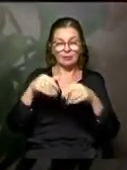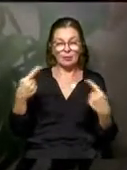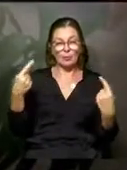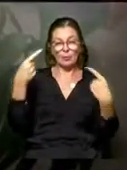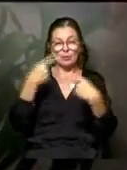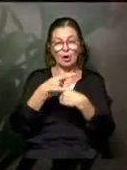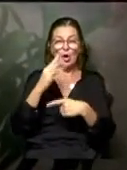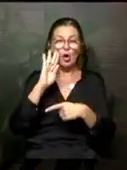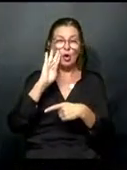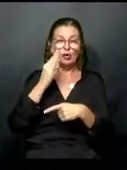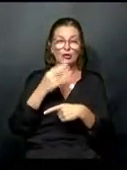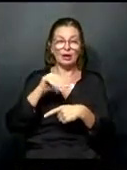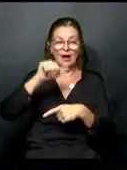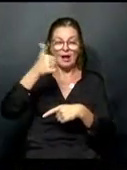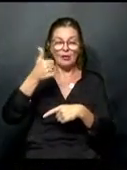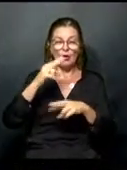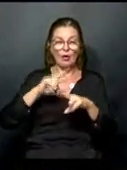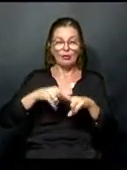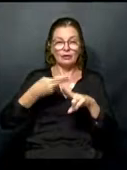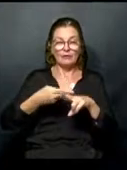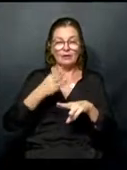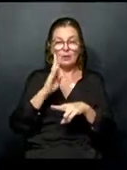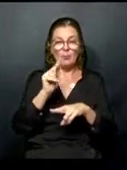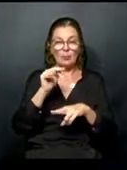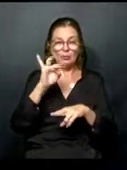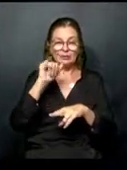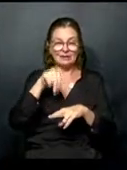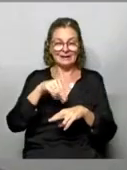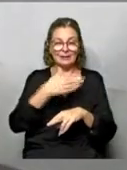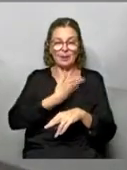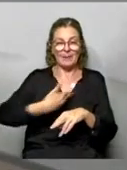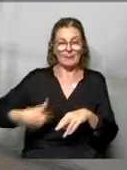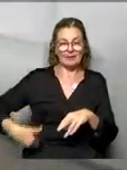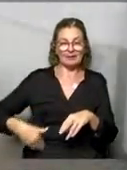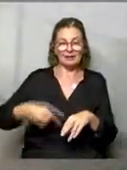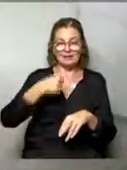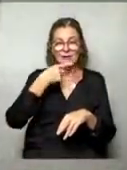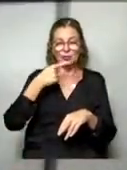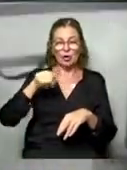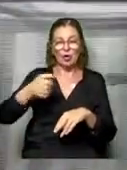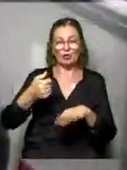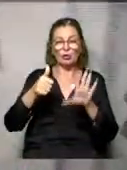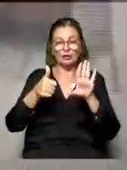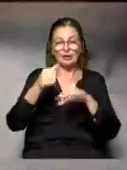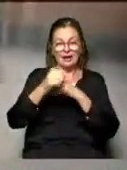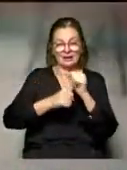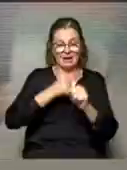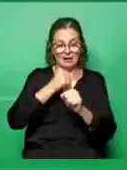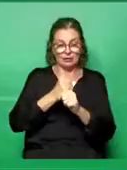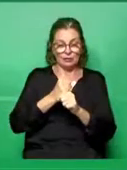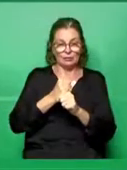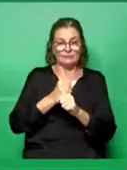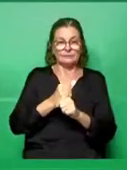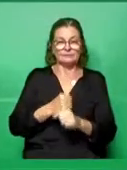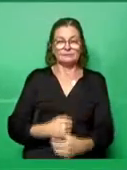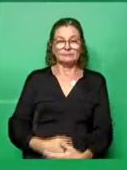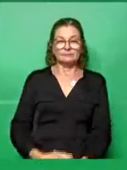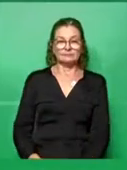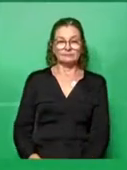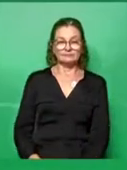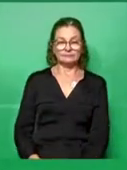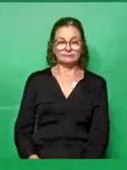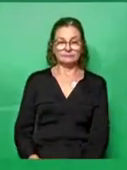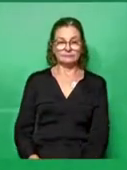opositores reconocieron una nueva victoria de Vladimir Putin para seguir al frente de Rusia por otro periodo de 6 años.